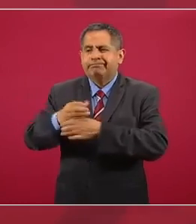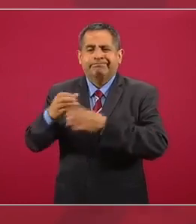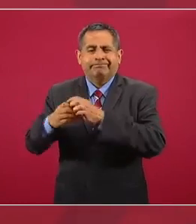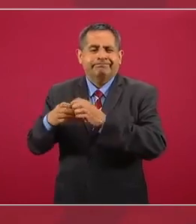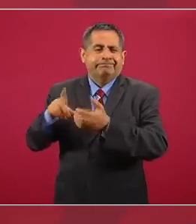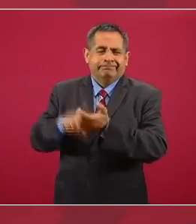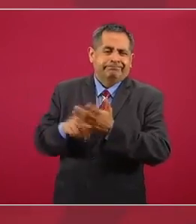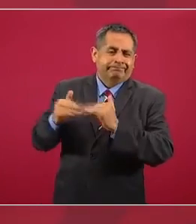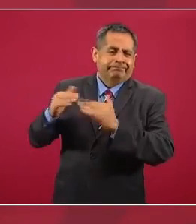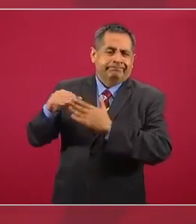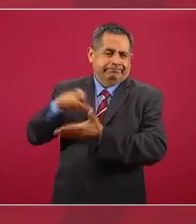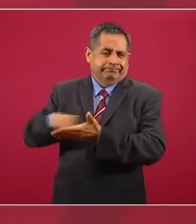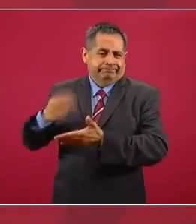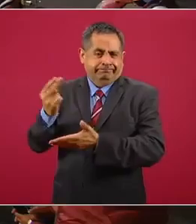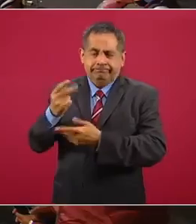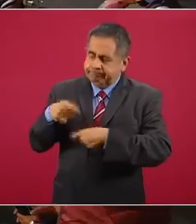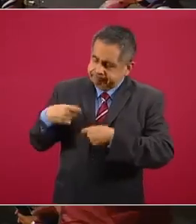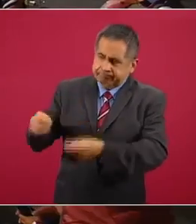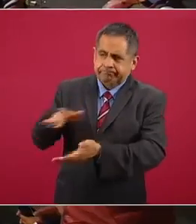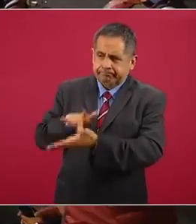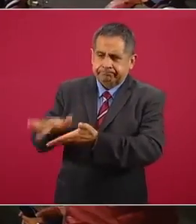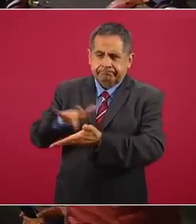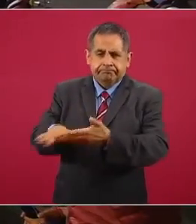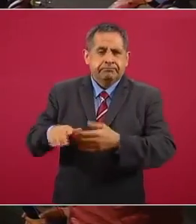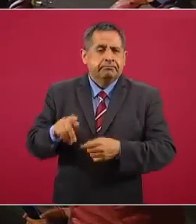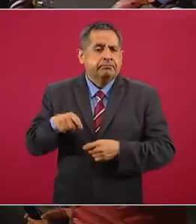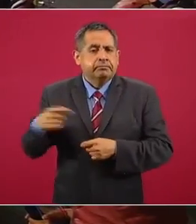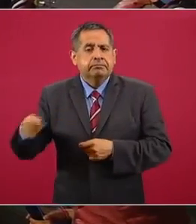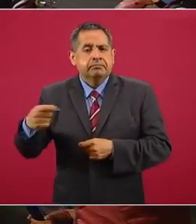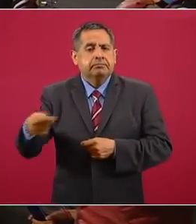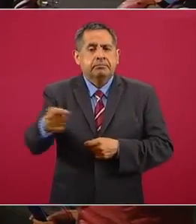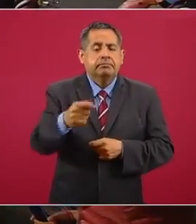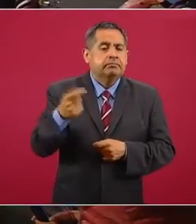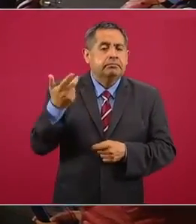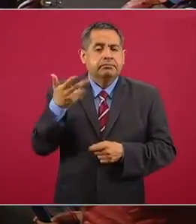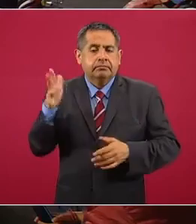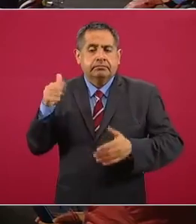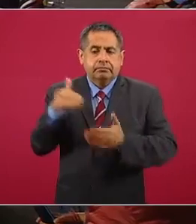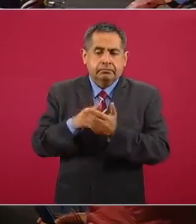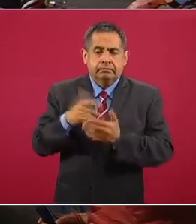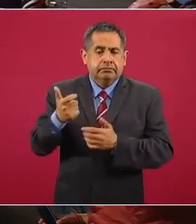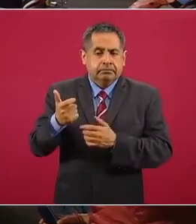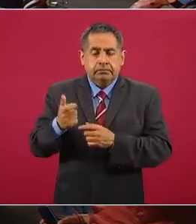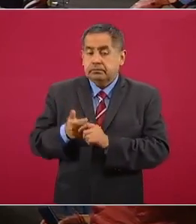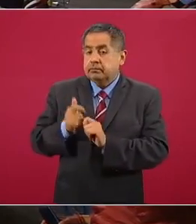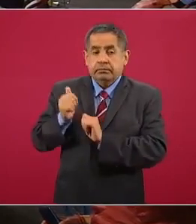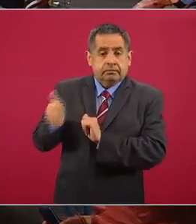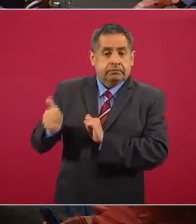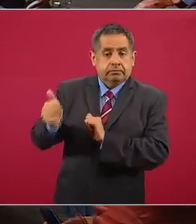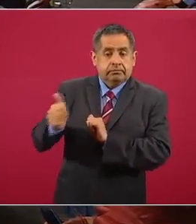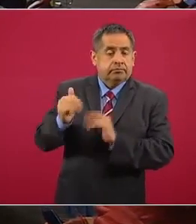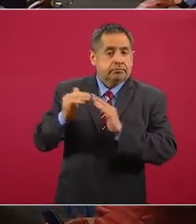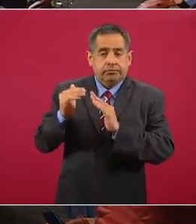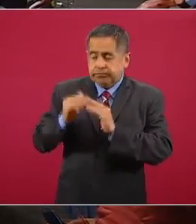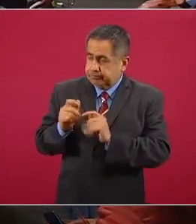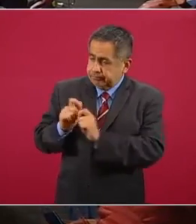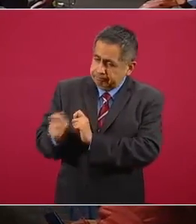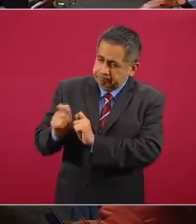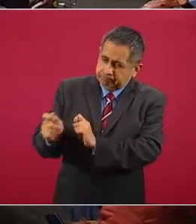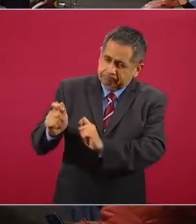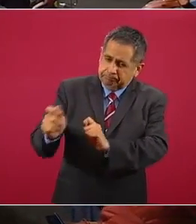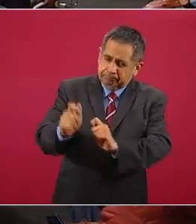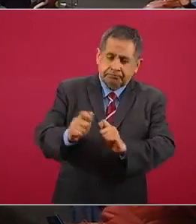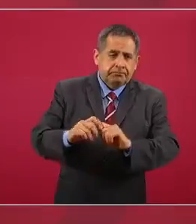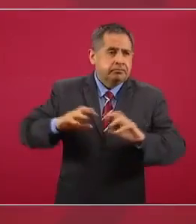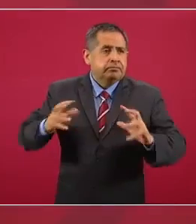la indicación del presidente, fue un apoyo de 10,000 pesos que se le entregó por vivienda